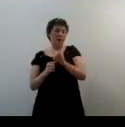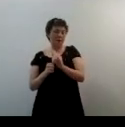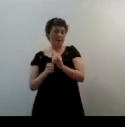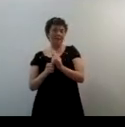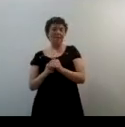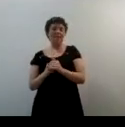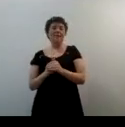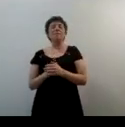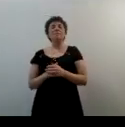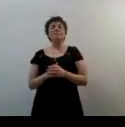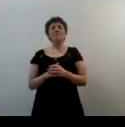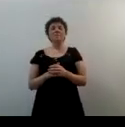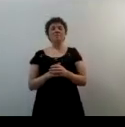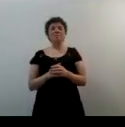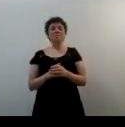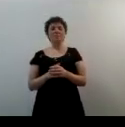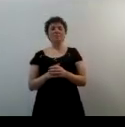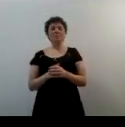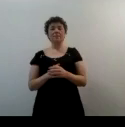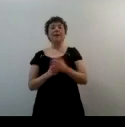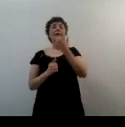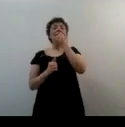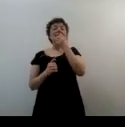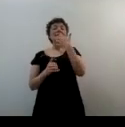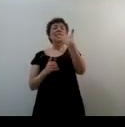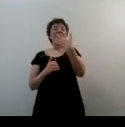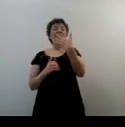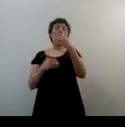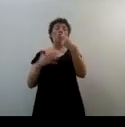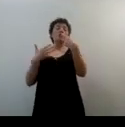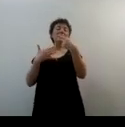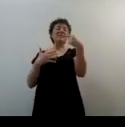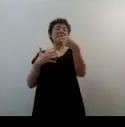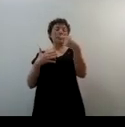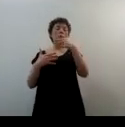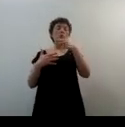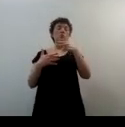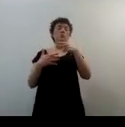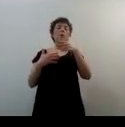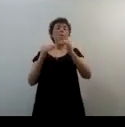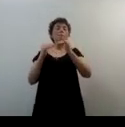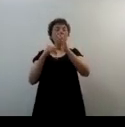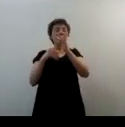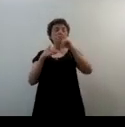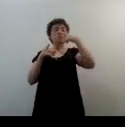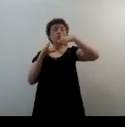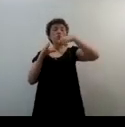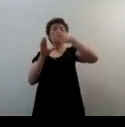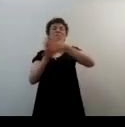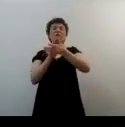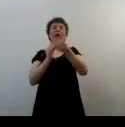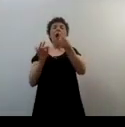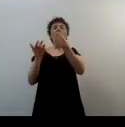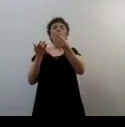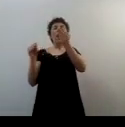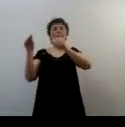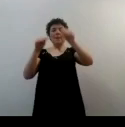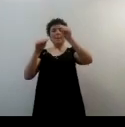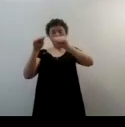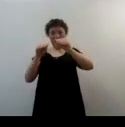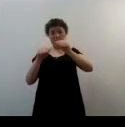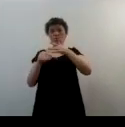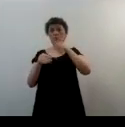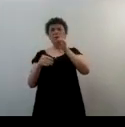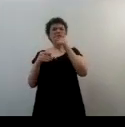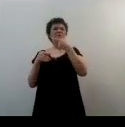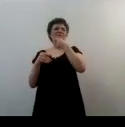simplificar. Si lleva más de esos 5 o 6 gramos de carbohidrato por yogur, ya le han añadido azúcar. Y vais a ver que es muy fácil